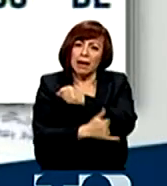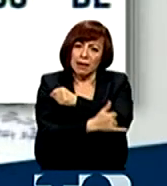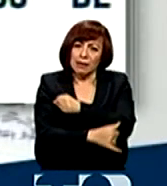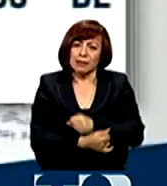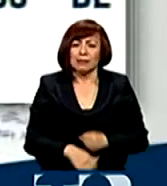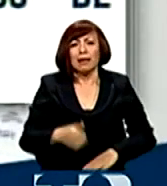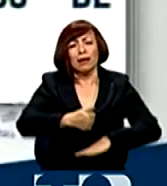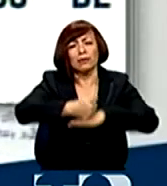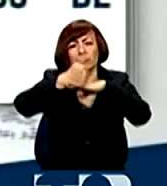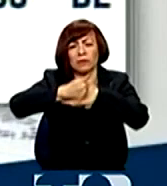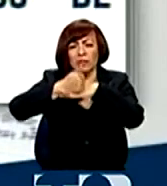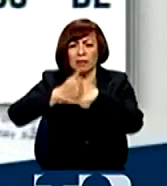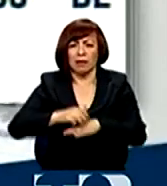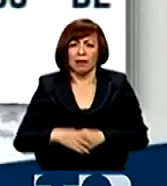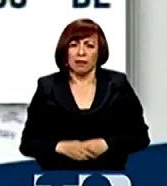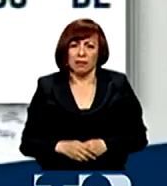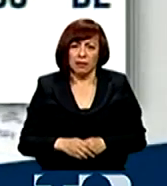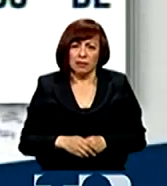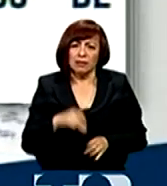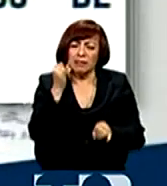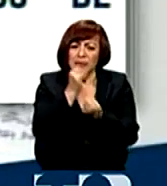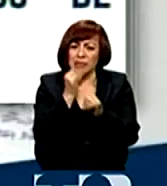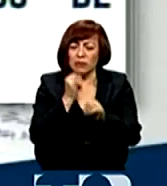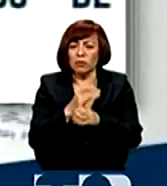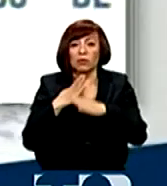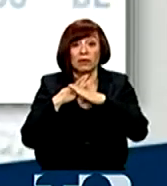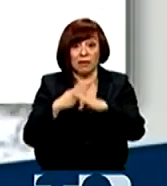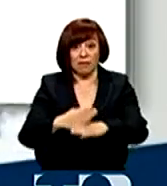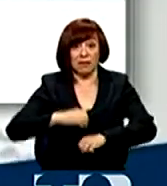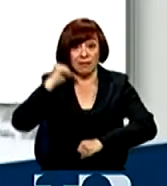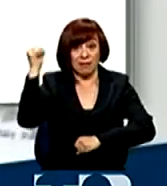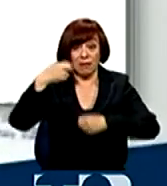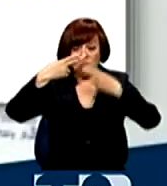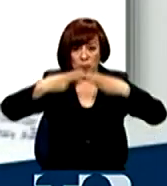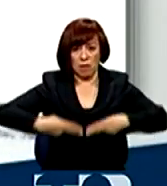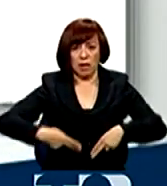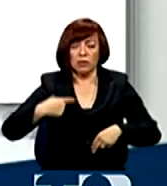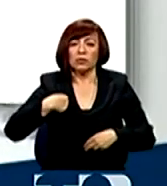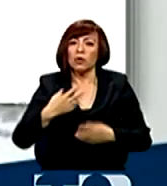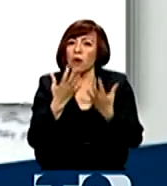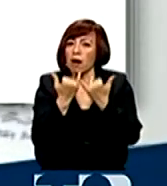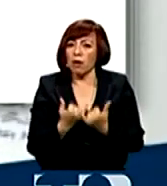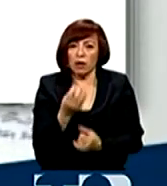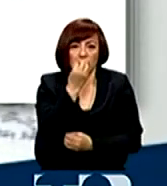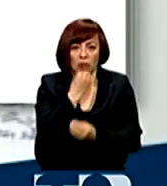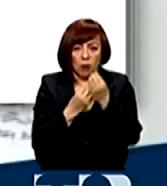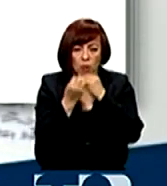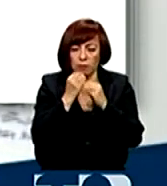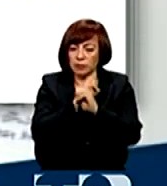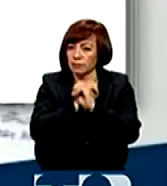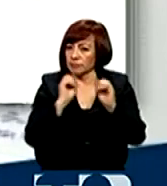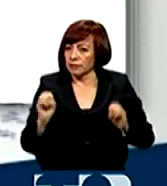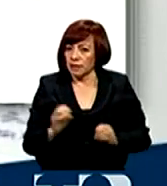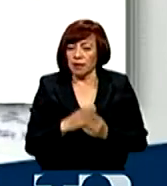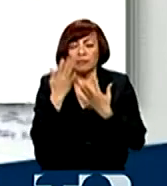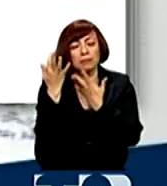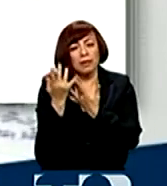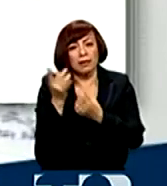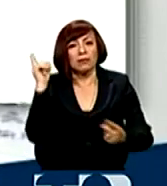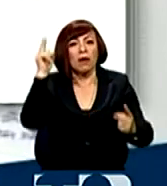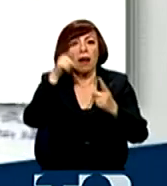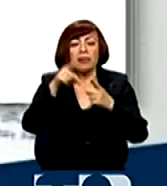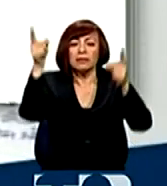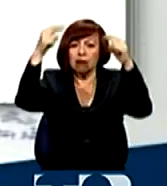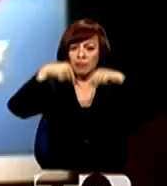juristas del mundo, organismos de defensa de los derechos humanos. Me declaro en huelga de hambre indefinida hasta que vengan a ver lo que pasa